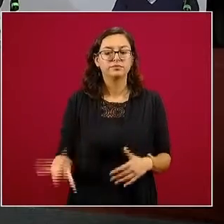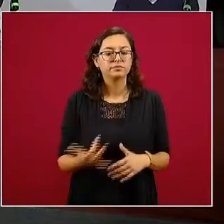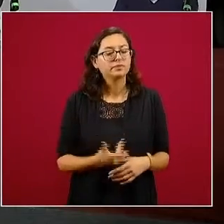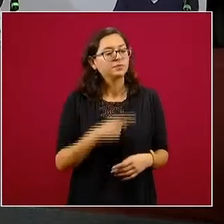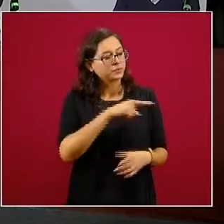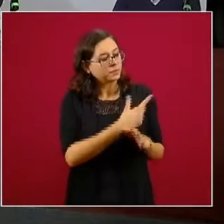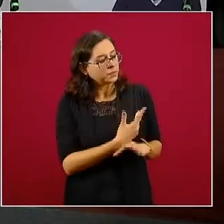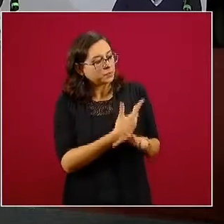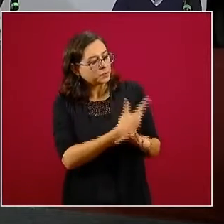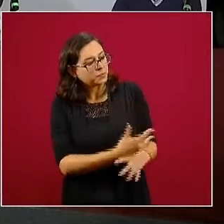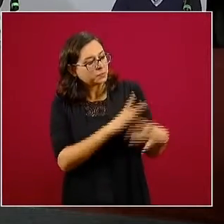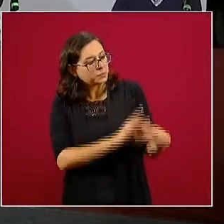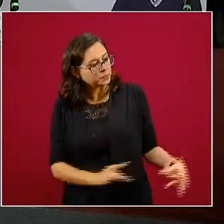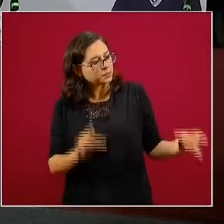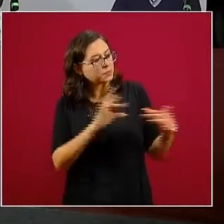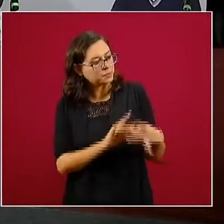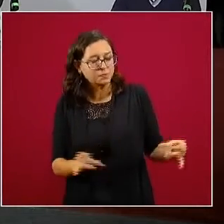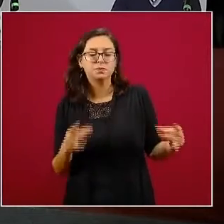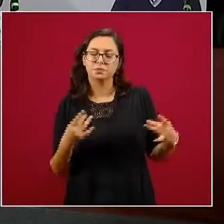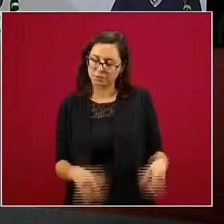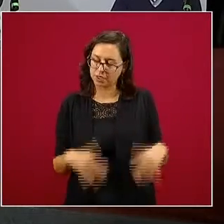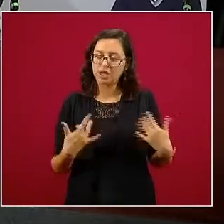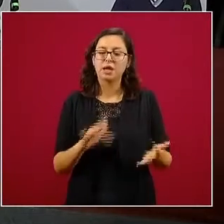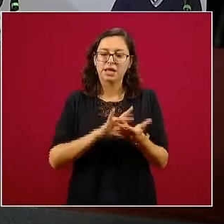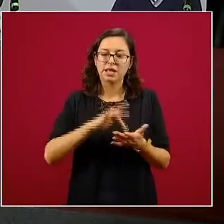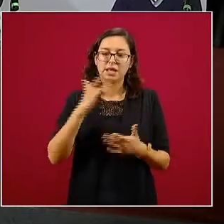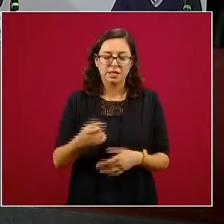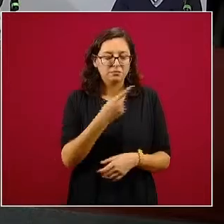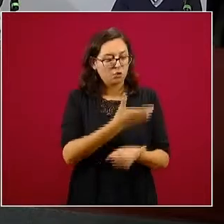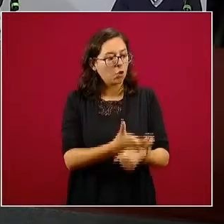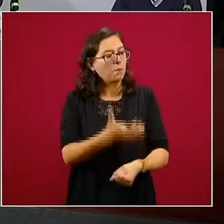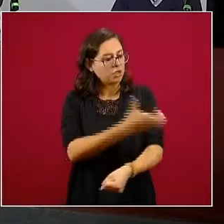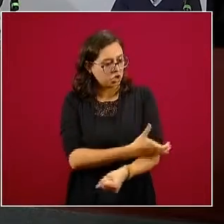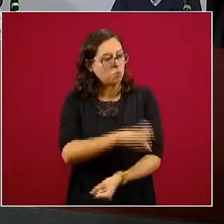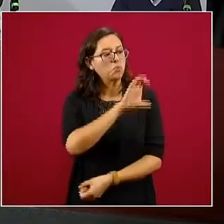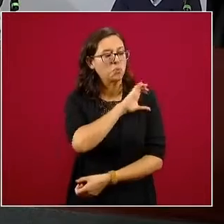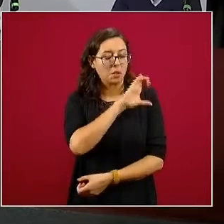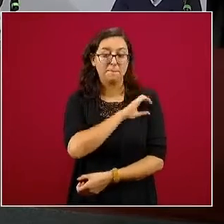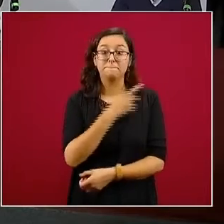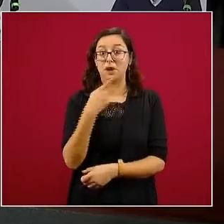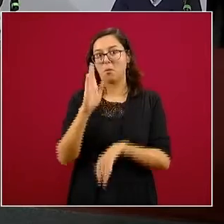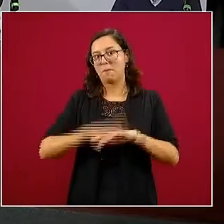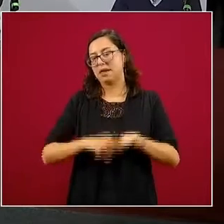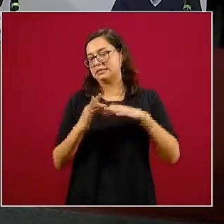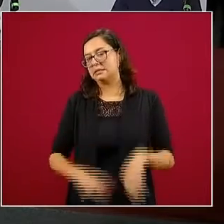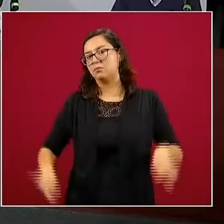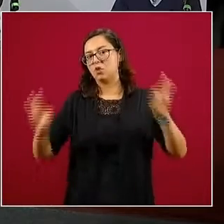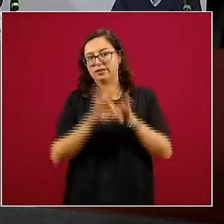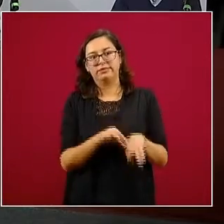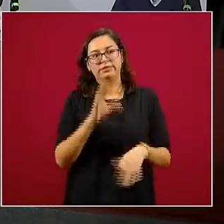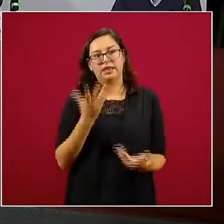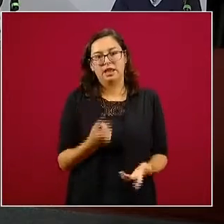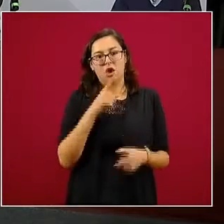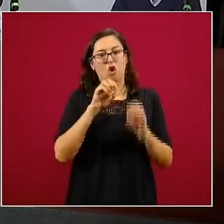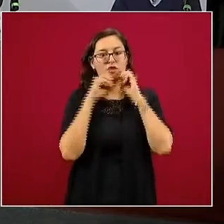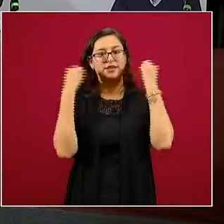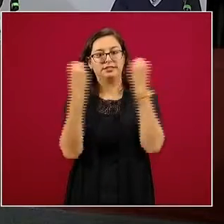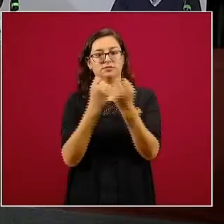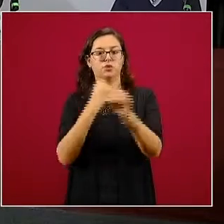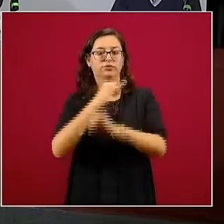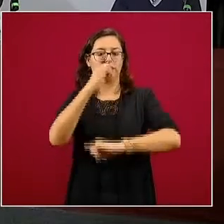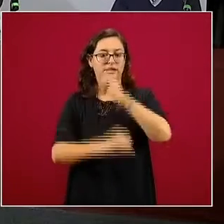sistemas tanto de los países de ingresos altos, medianos o bajos, es decir, para todos los países. La APS